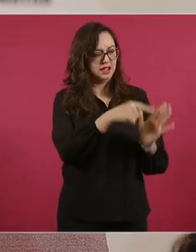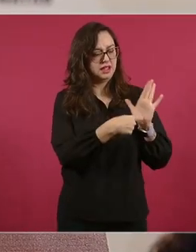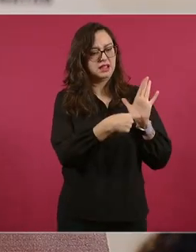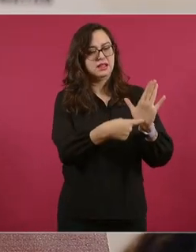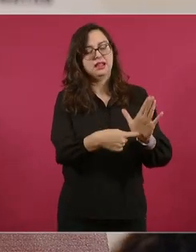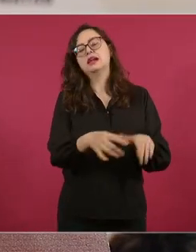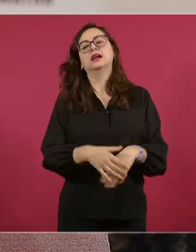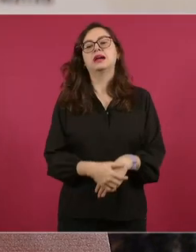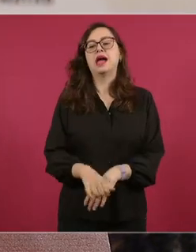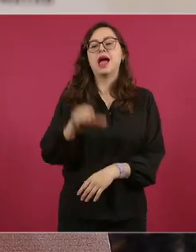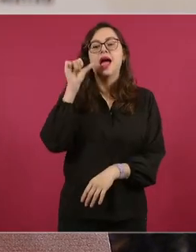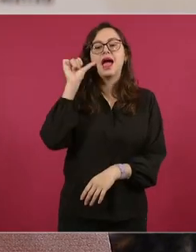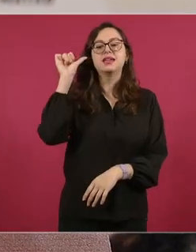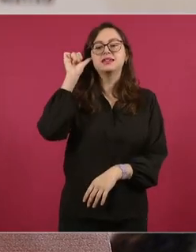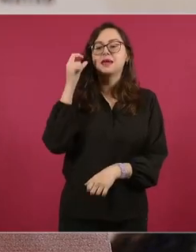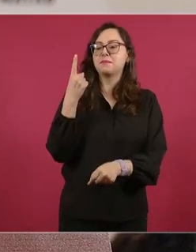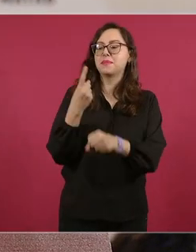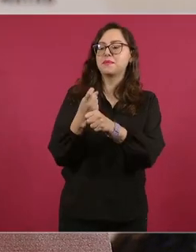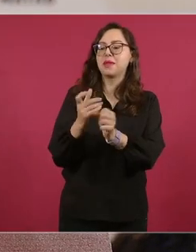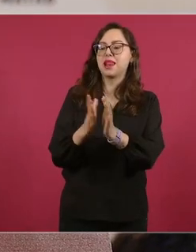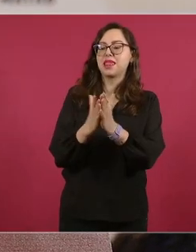el original, el primer ejemplar,